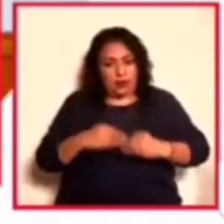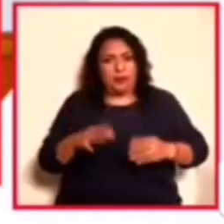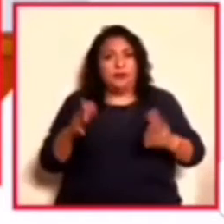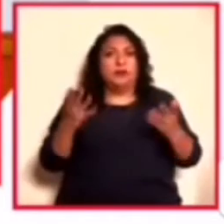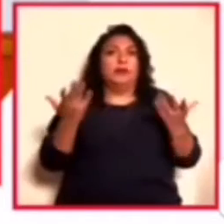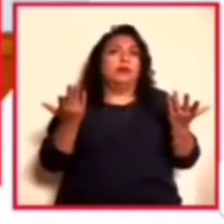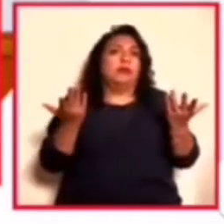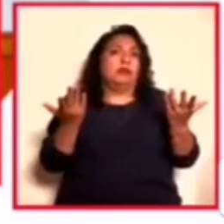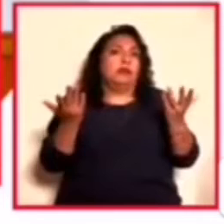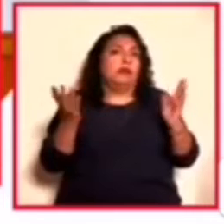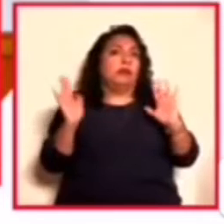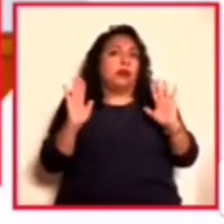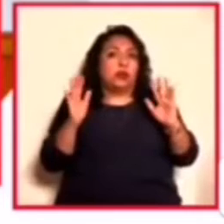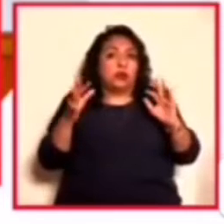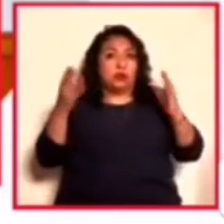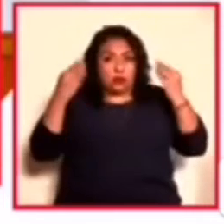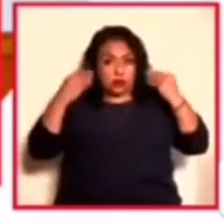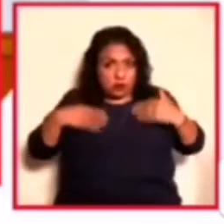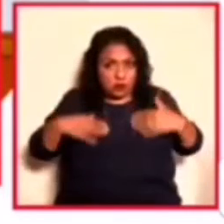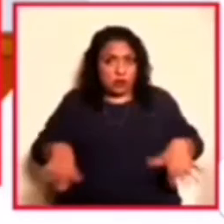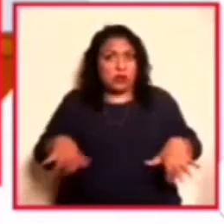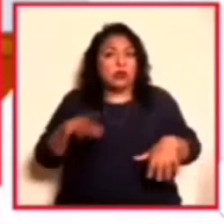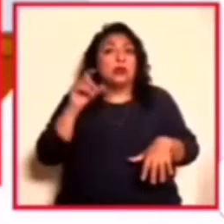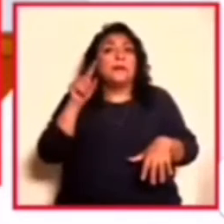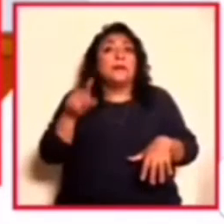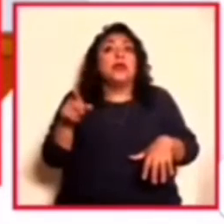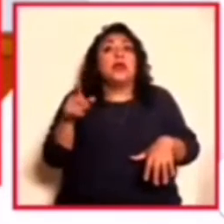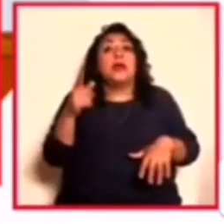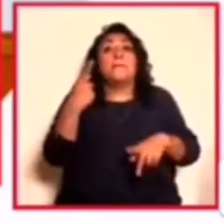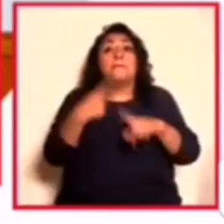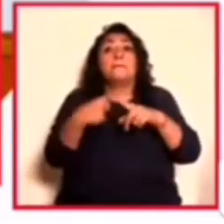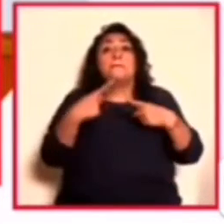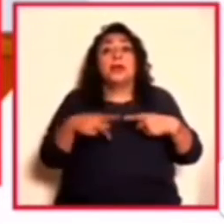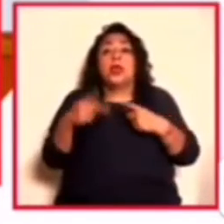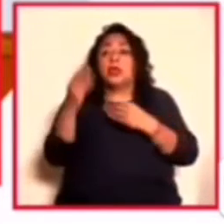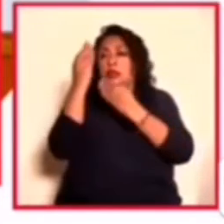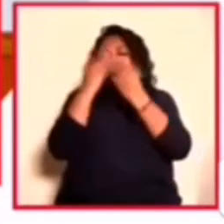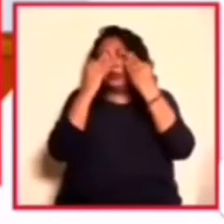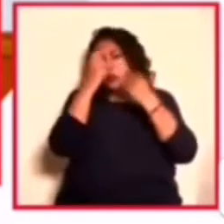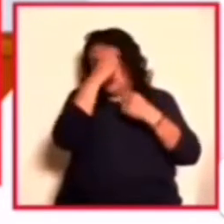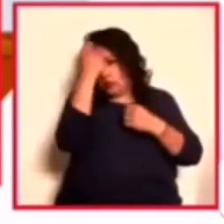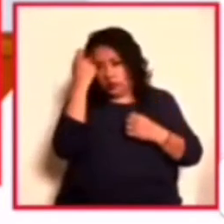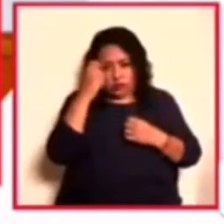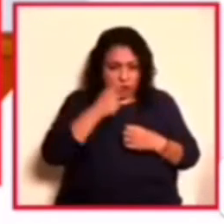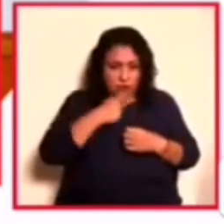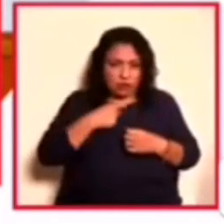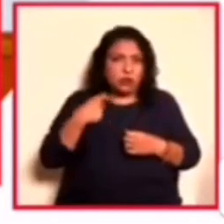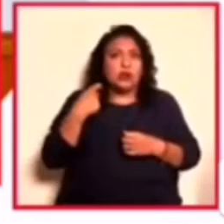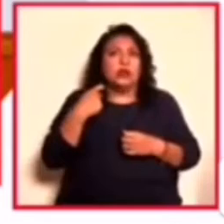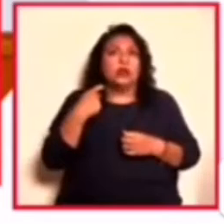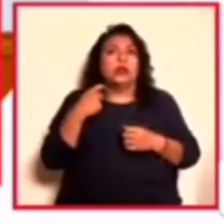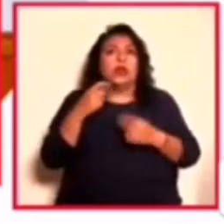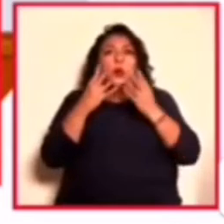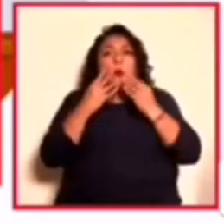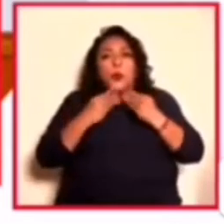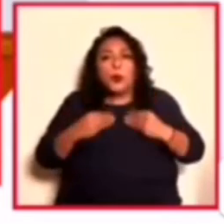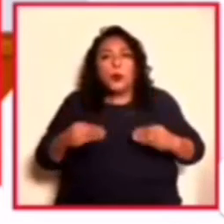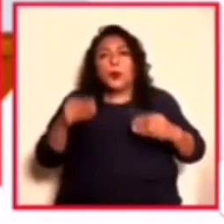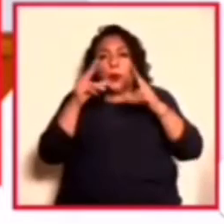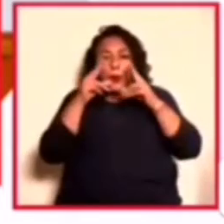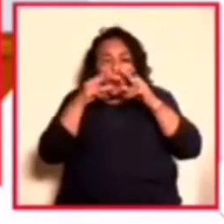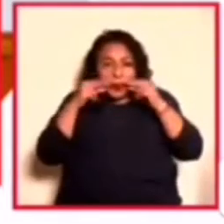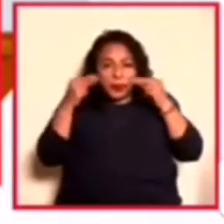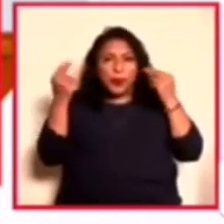no sólo la vestimenta sino encontrado en un maquillista que les pone las valvas los golpes